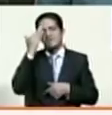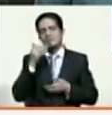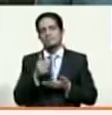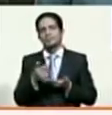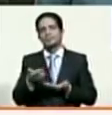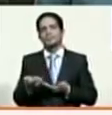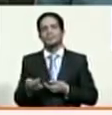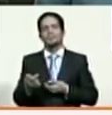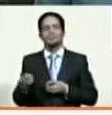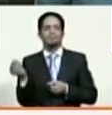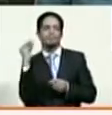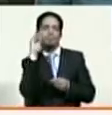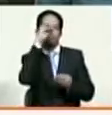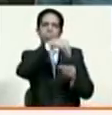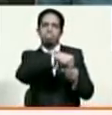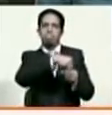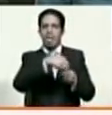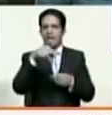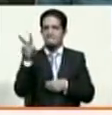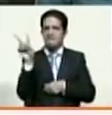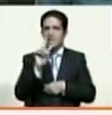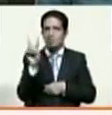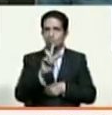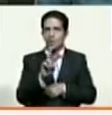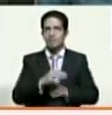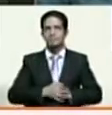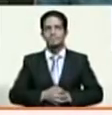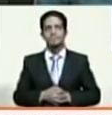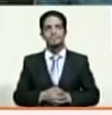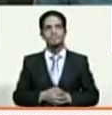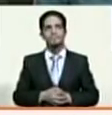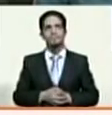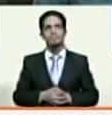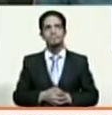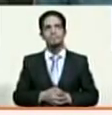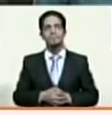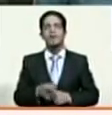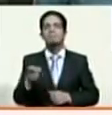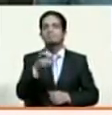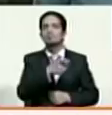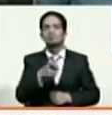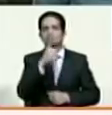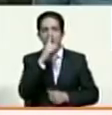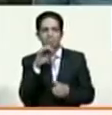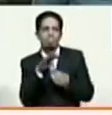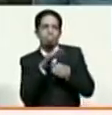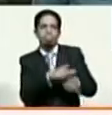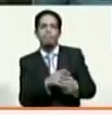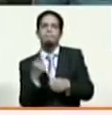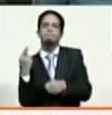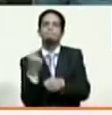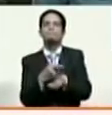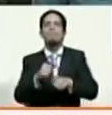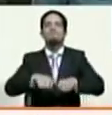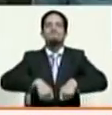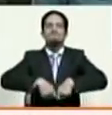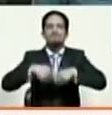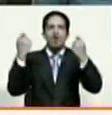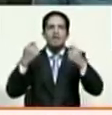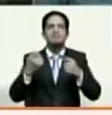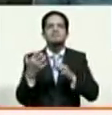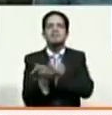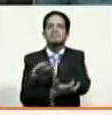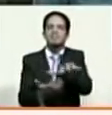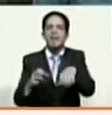Busca es la intervención de nuestro país con fines antihumanos, busca es imponer violencia en Venezuela, busca es perturbar